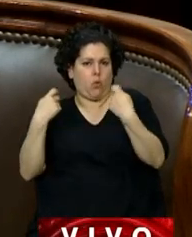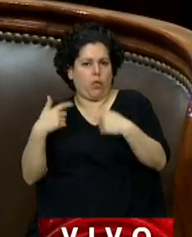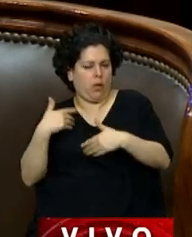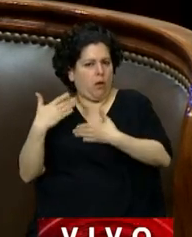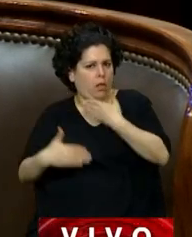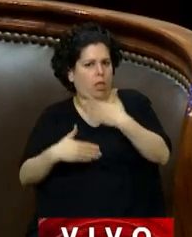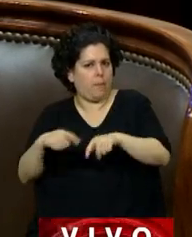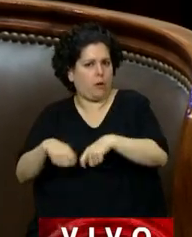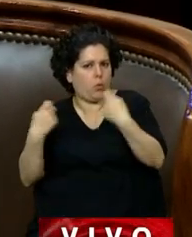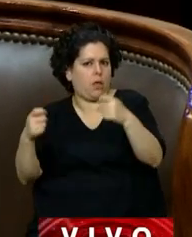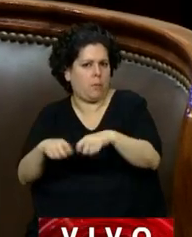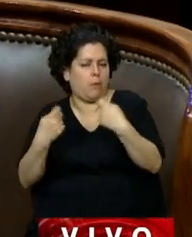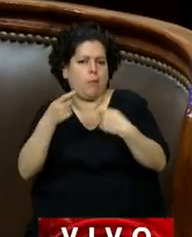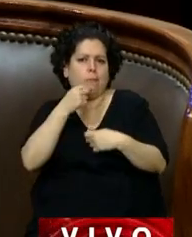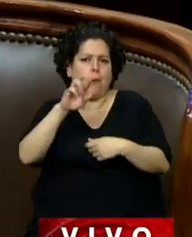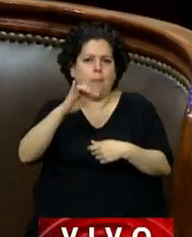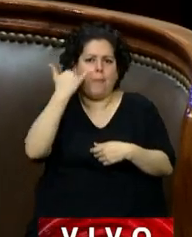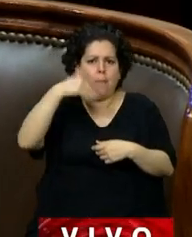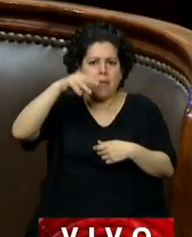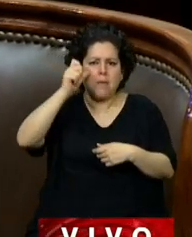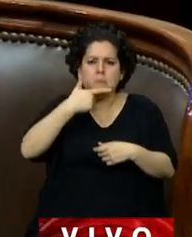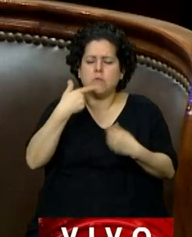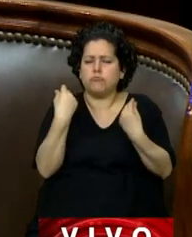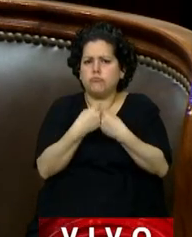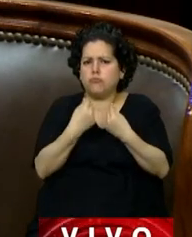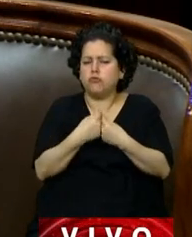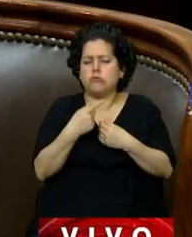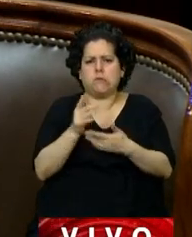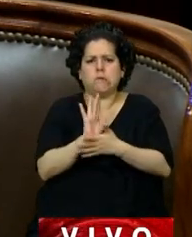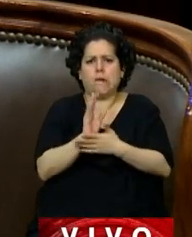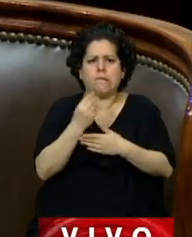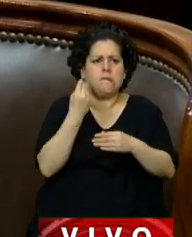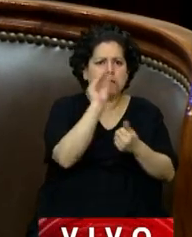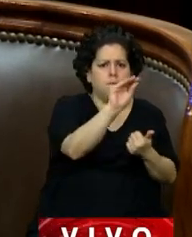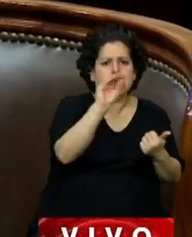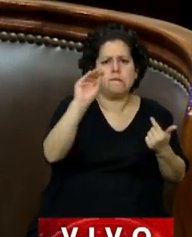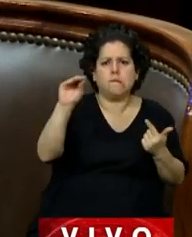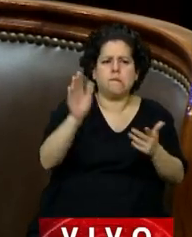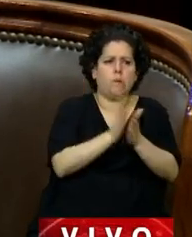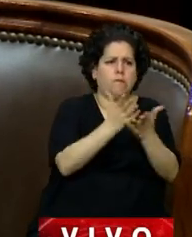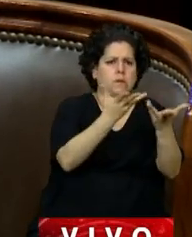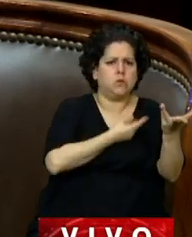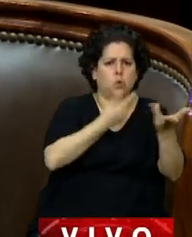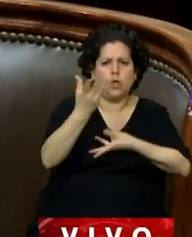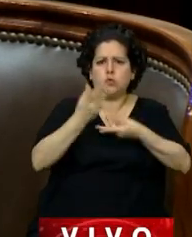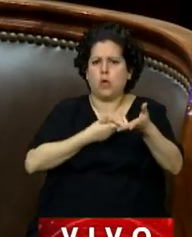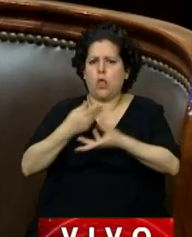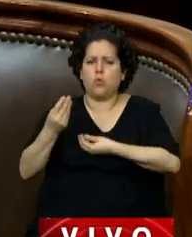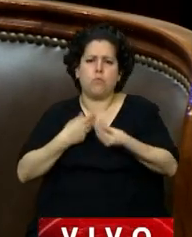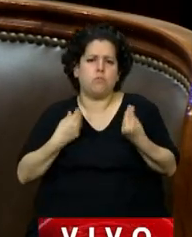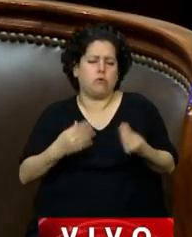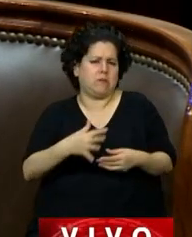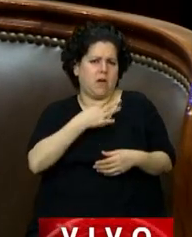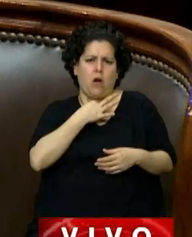día a día las distintas pymes golpean puertas pidiendo auxilio porque no dan más con